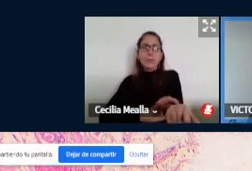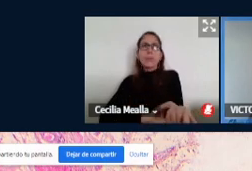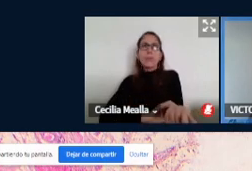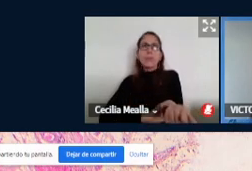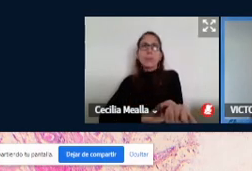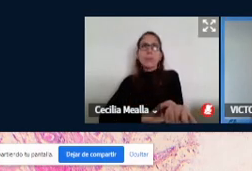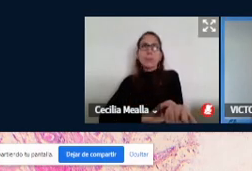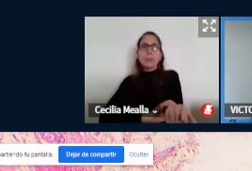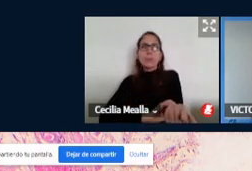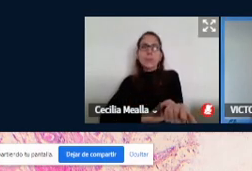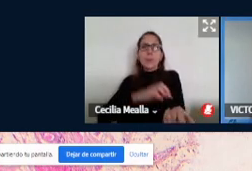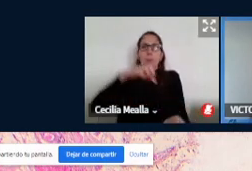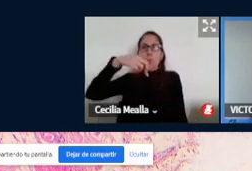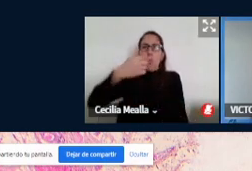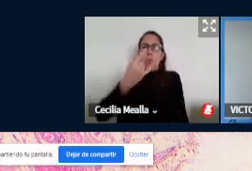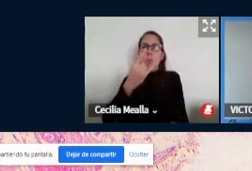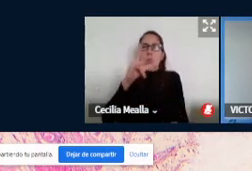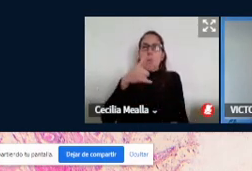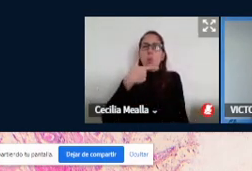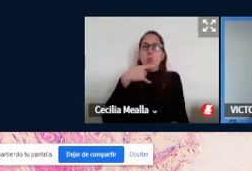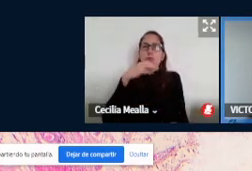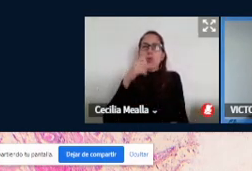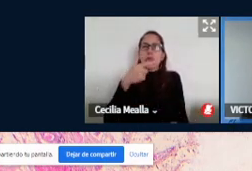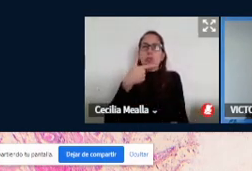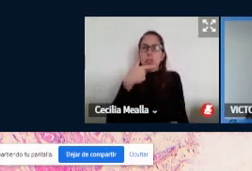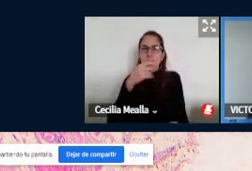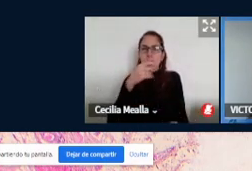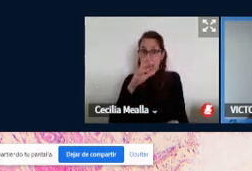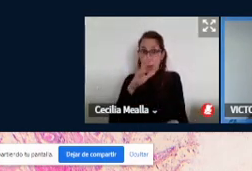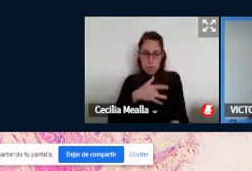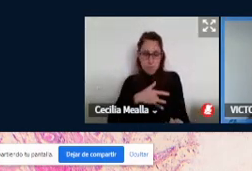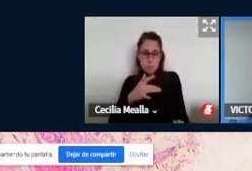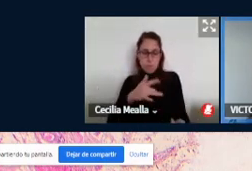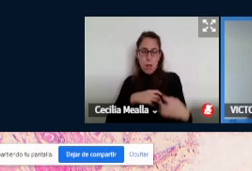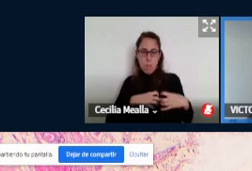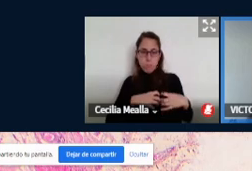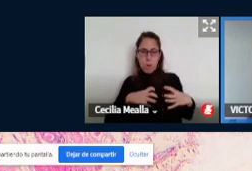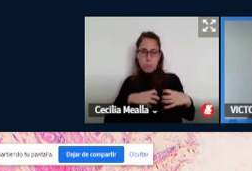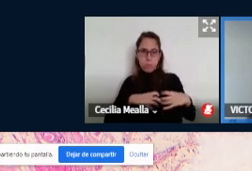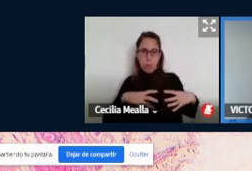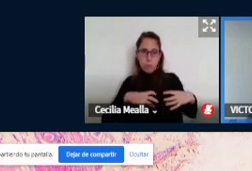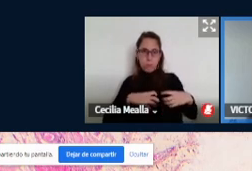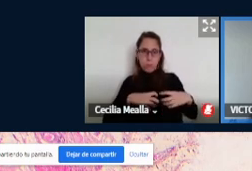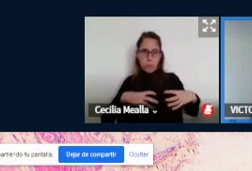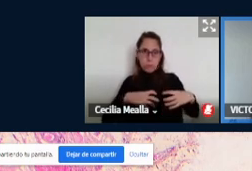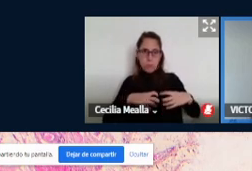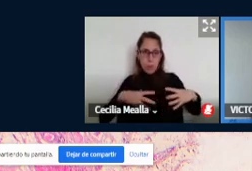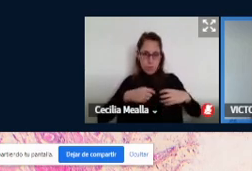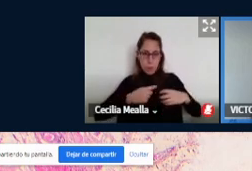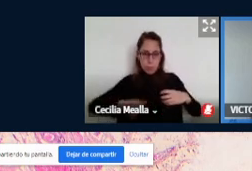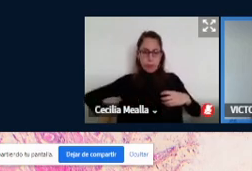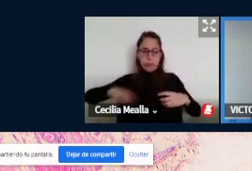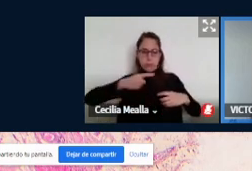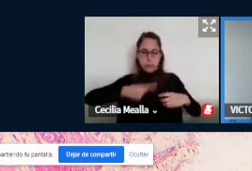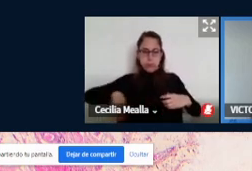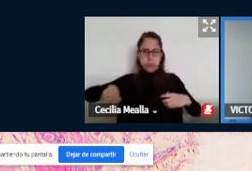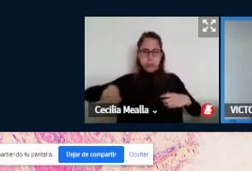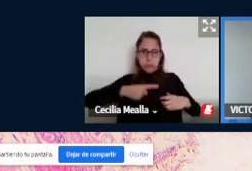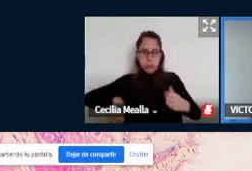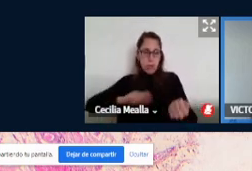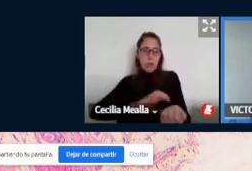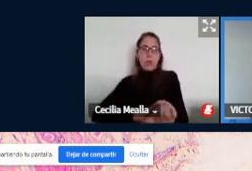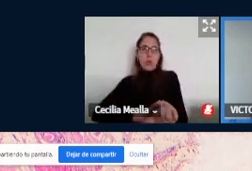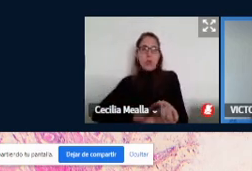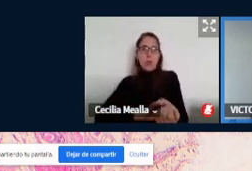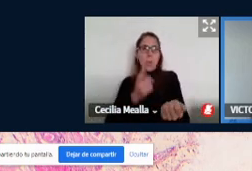por pulsos, ahí está, no me salía la palabra, perdón, por pulsos, manda la sangre, entonces estas